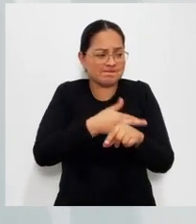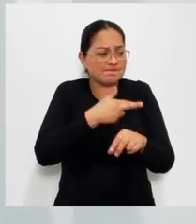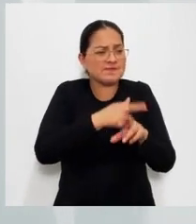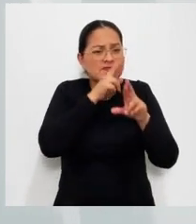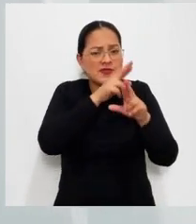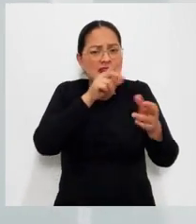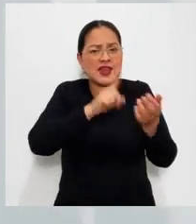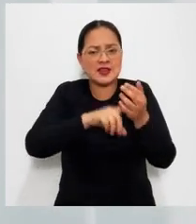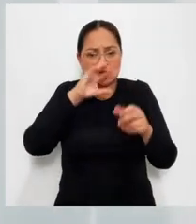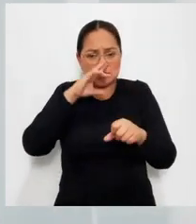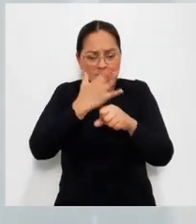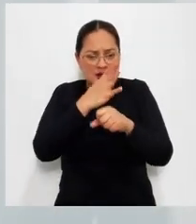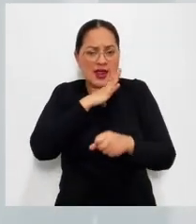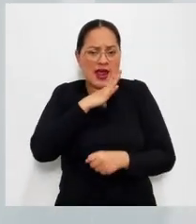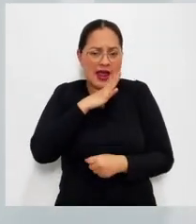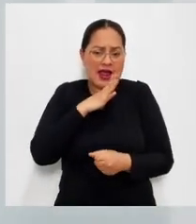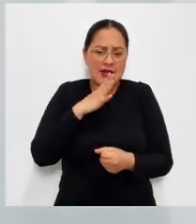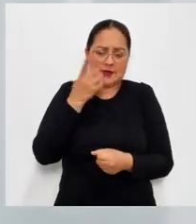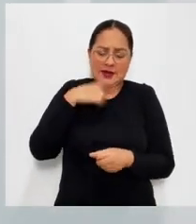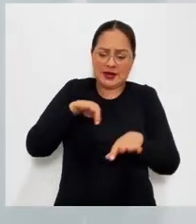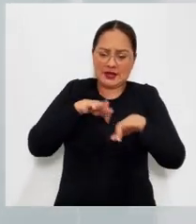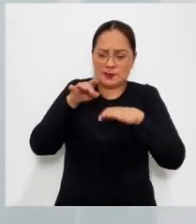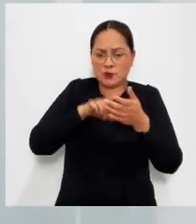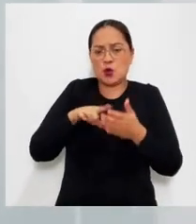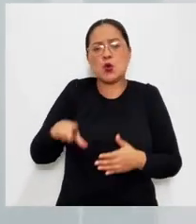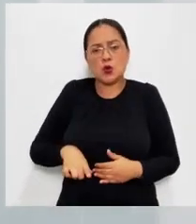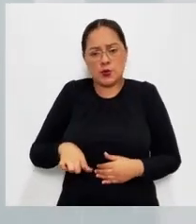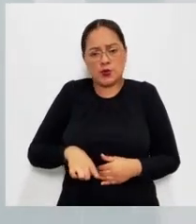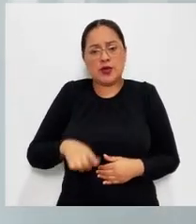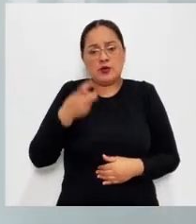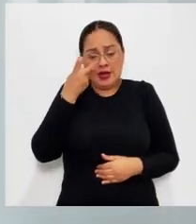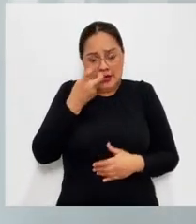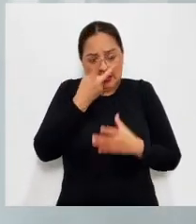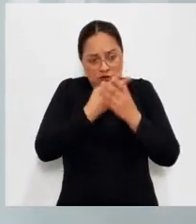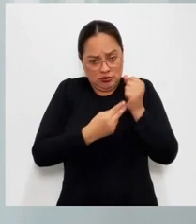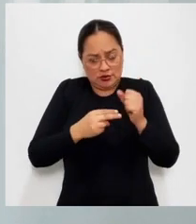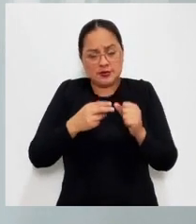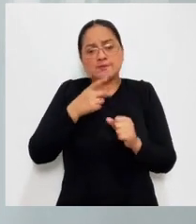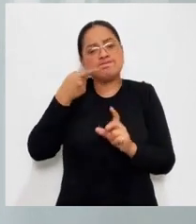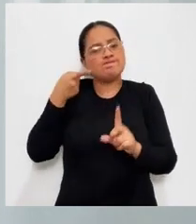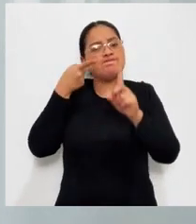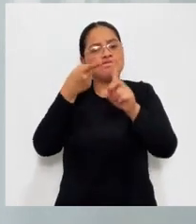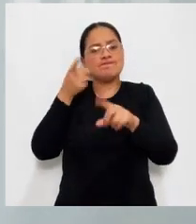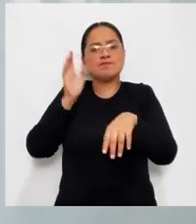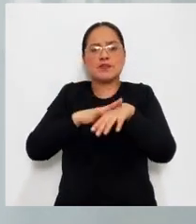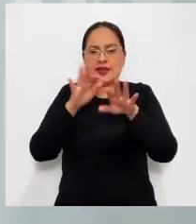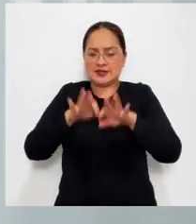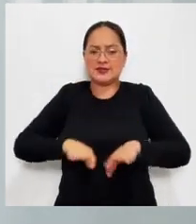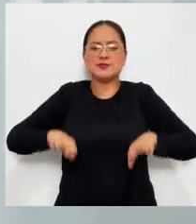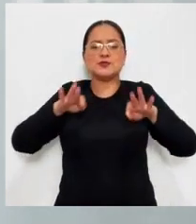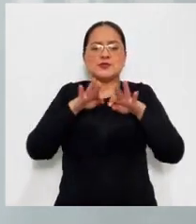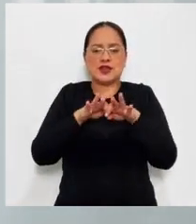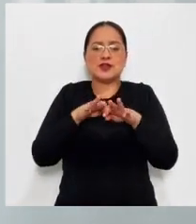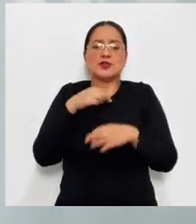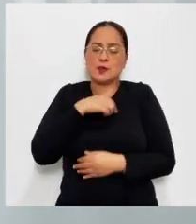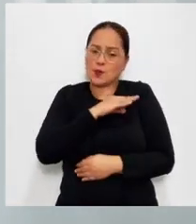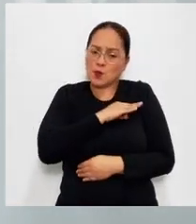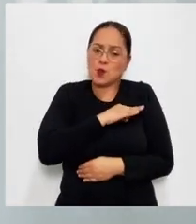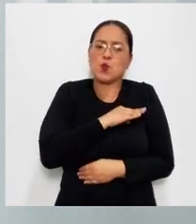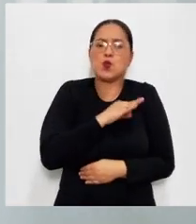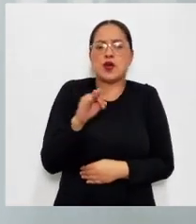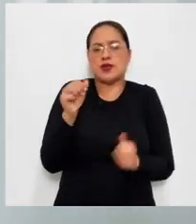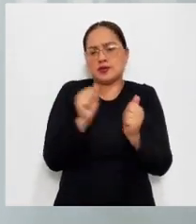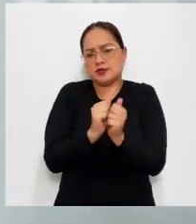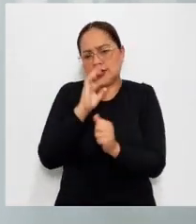dar resultados en la responsabilidad que se tiene como servidor público. Creo que eso ha sido el reto mayúsculo, el